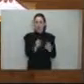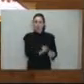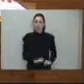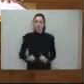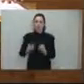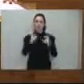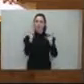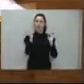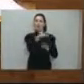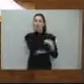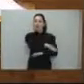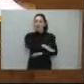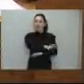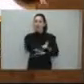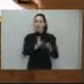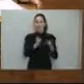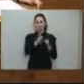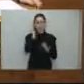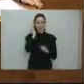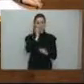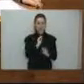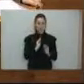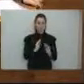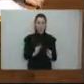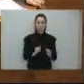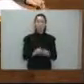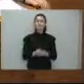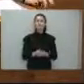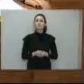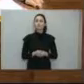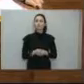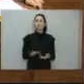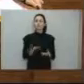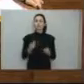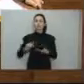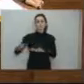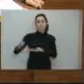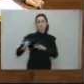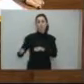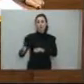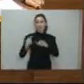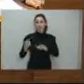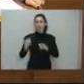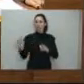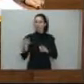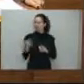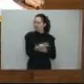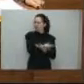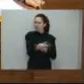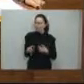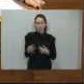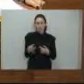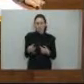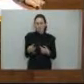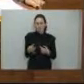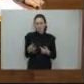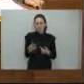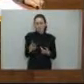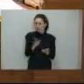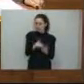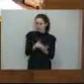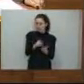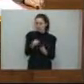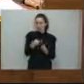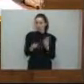el Gobierno de Mariano Rajoy, que los proveedores cobren sus deudas y, a poder ser, que se cumpla